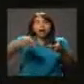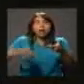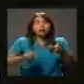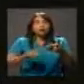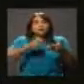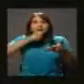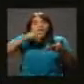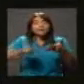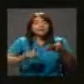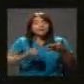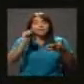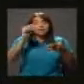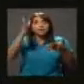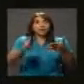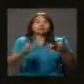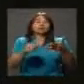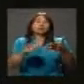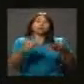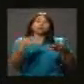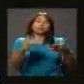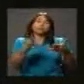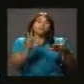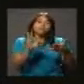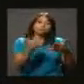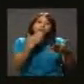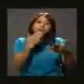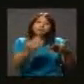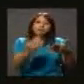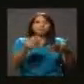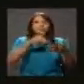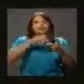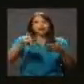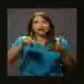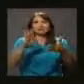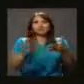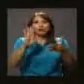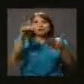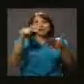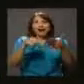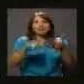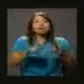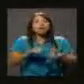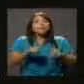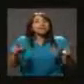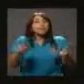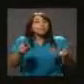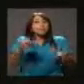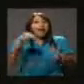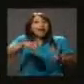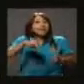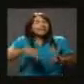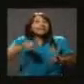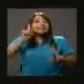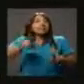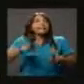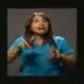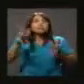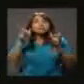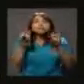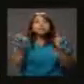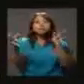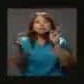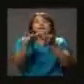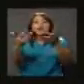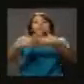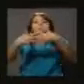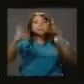de educadores. Bendito sea Dios por ustedes en buena obra, profesionales extraordinarios. Pero aquí, si no se escucha a los empresarios con